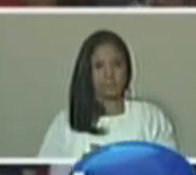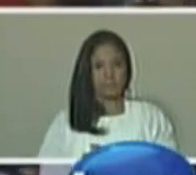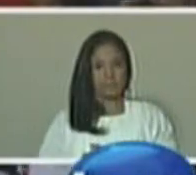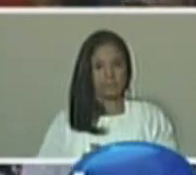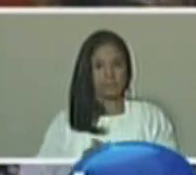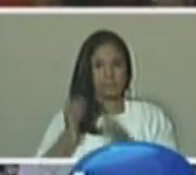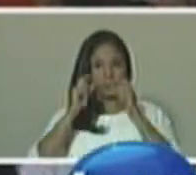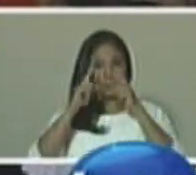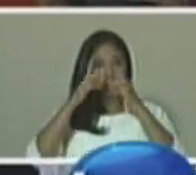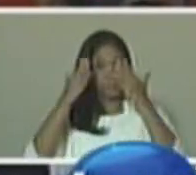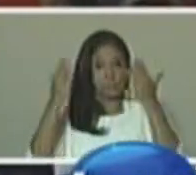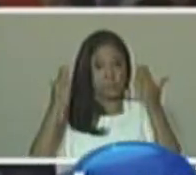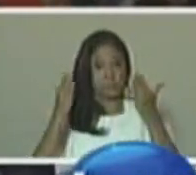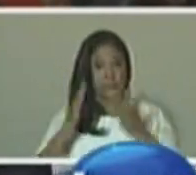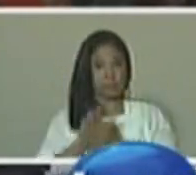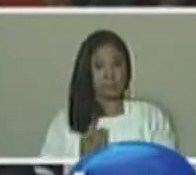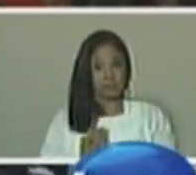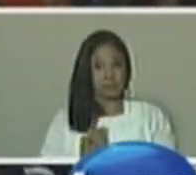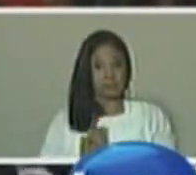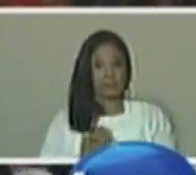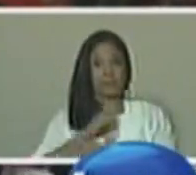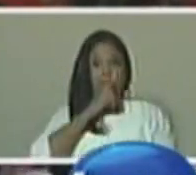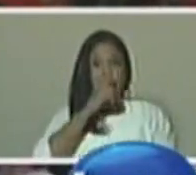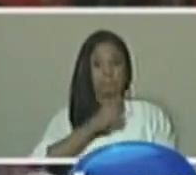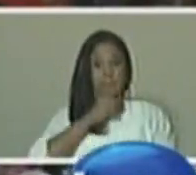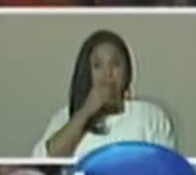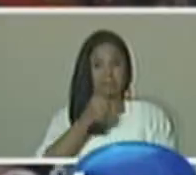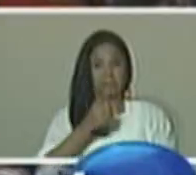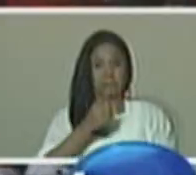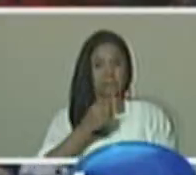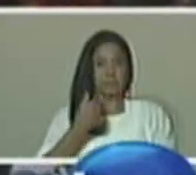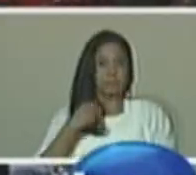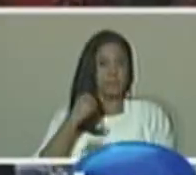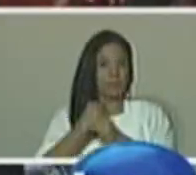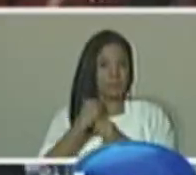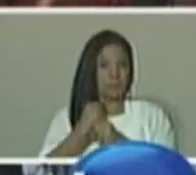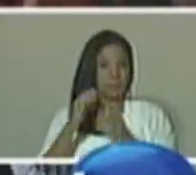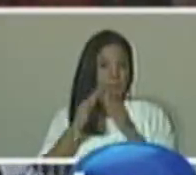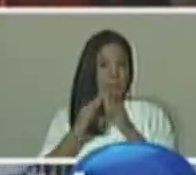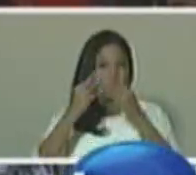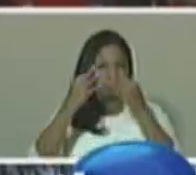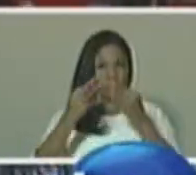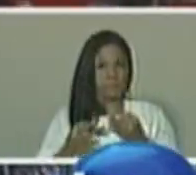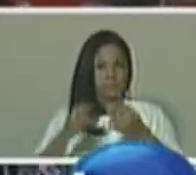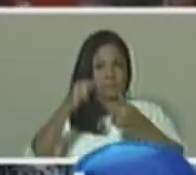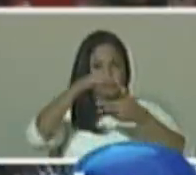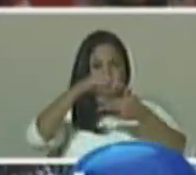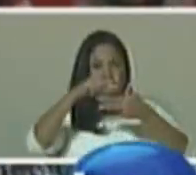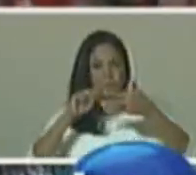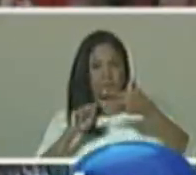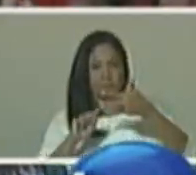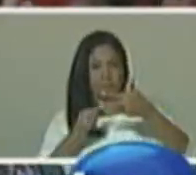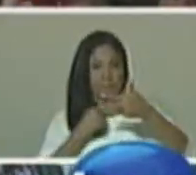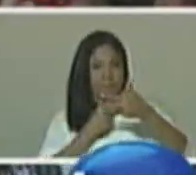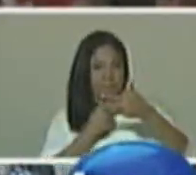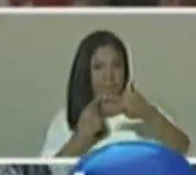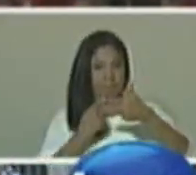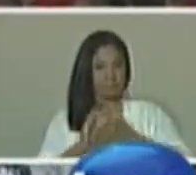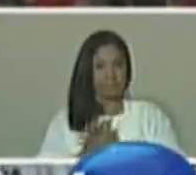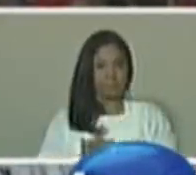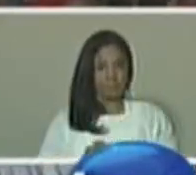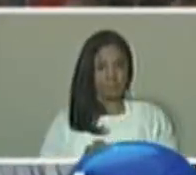¡Increíble! Y la verdad que Irma tuvo un desempeño fenomenal en las tres rondas.